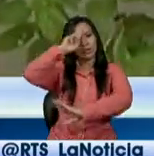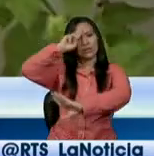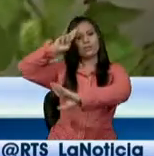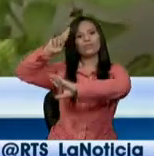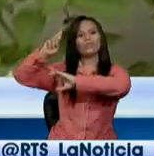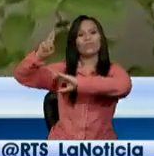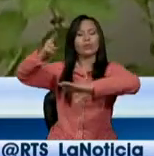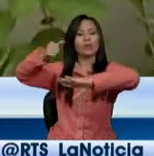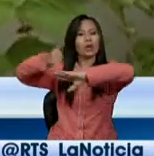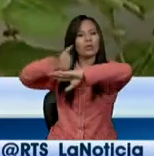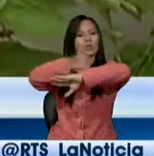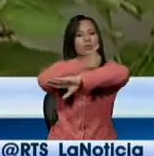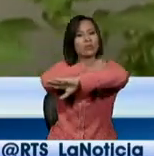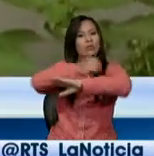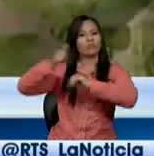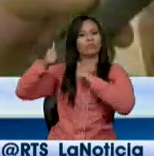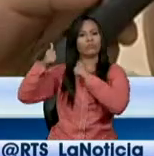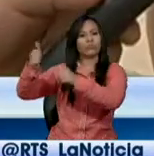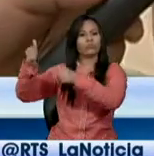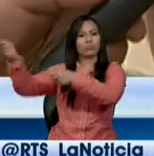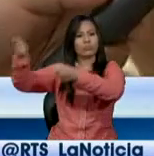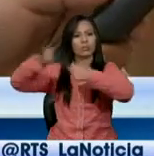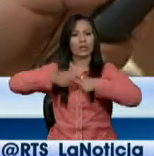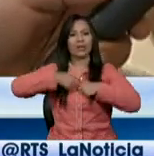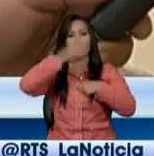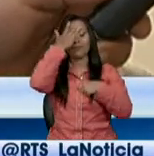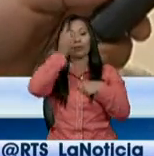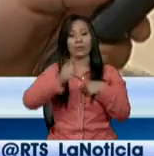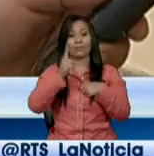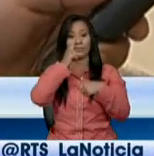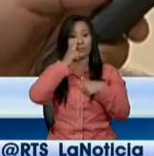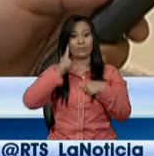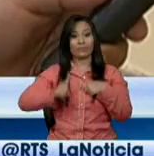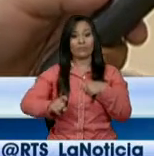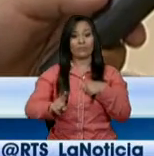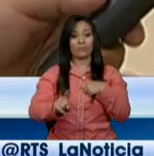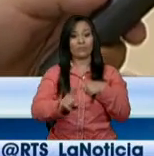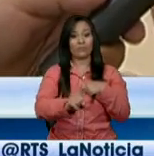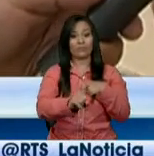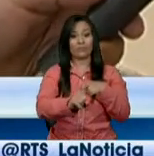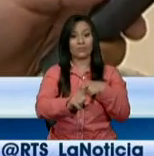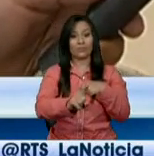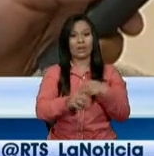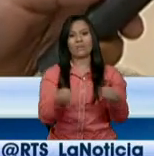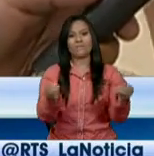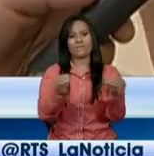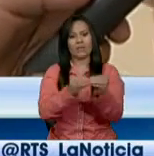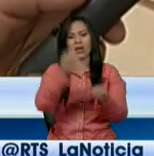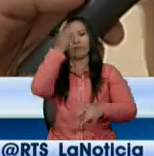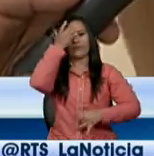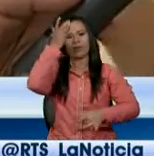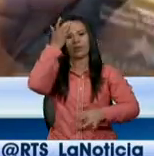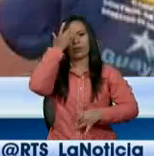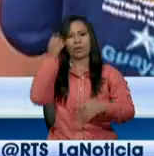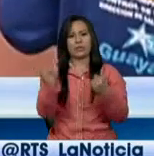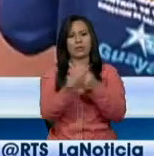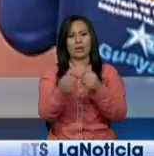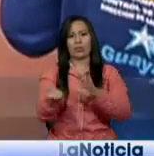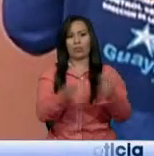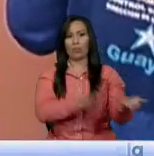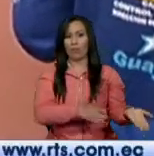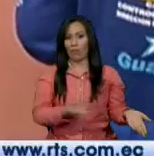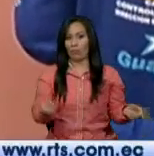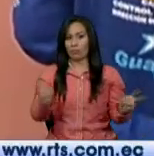autoridad alguna, porque la rata es el cordón umbilical para las enfermedades mortales.